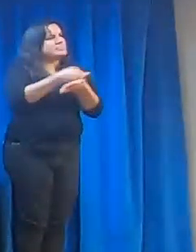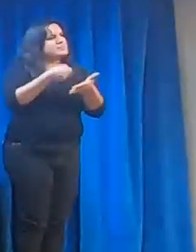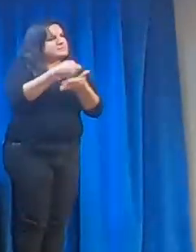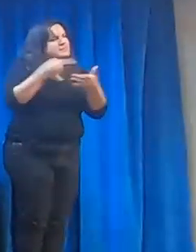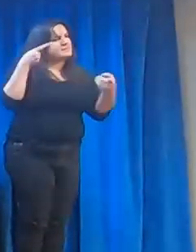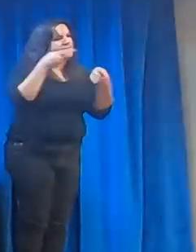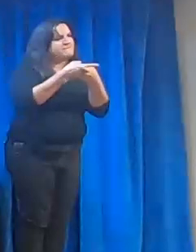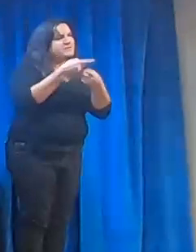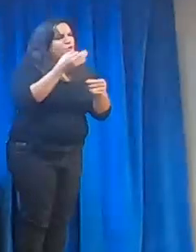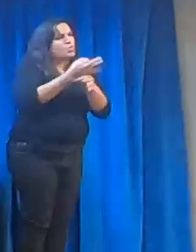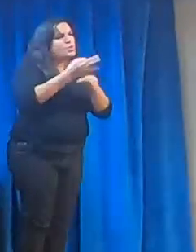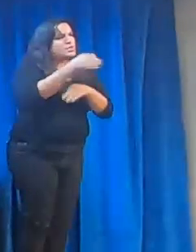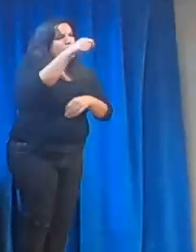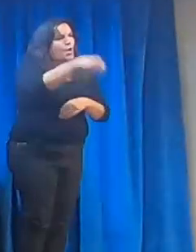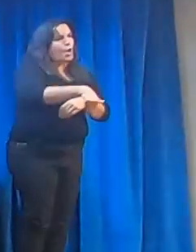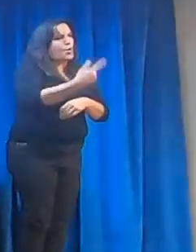hoy?